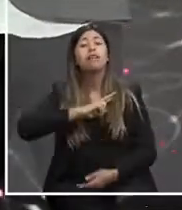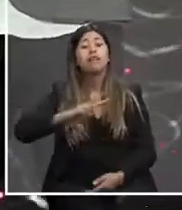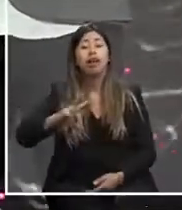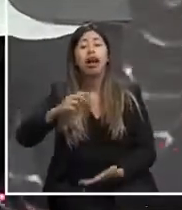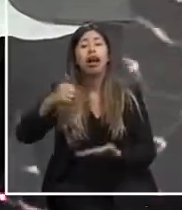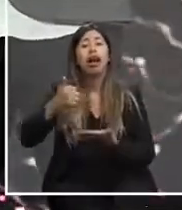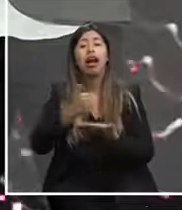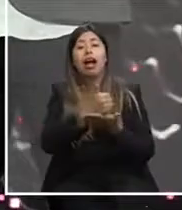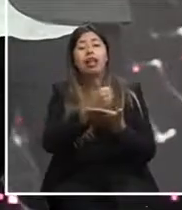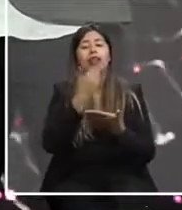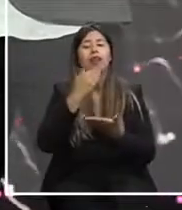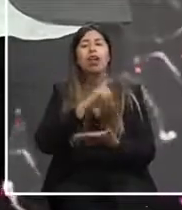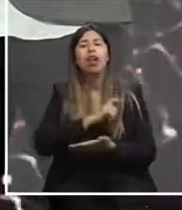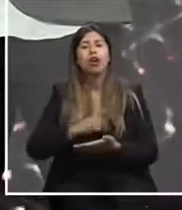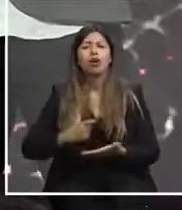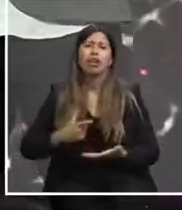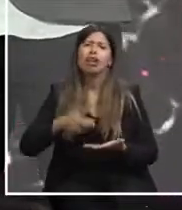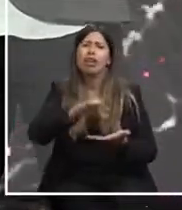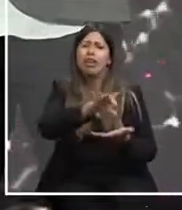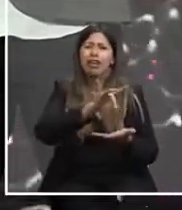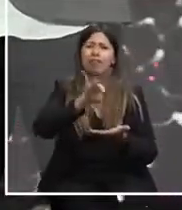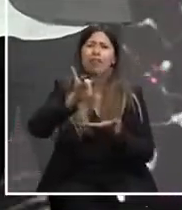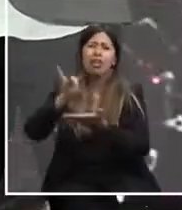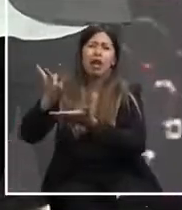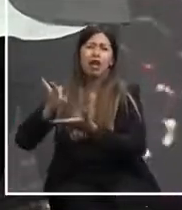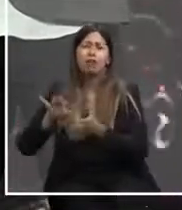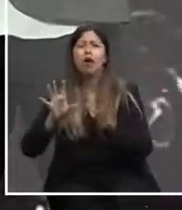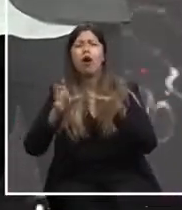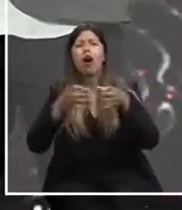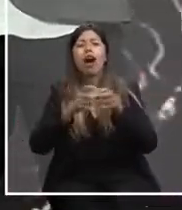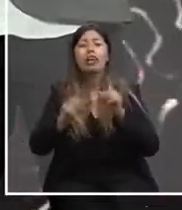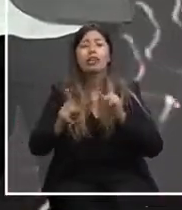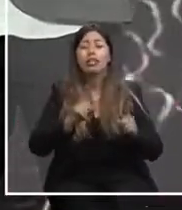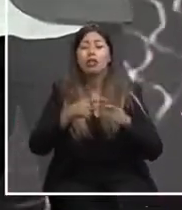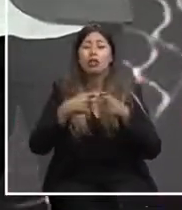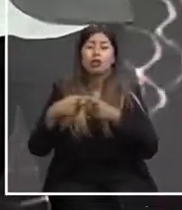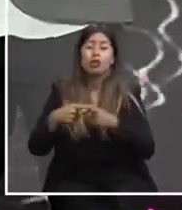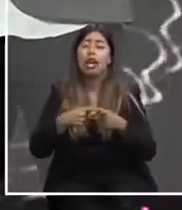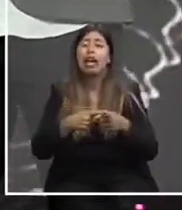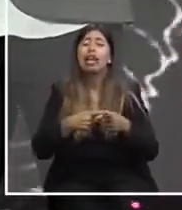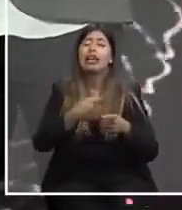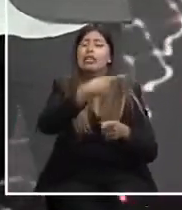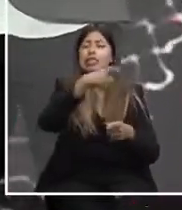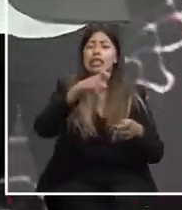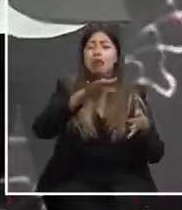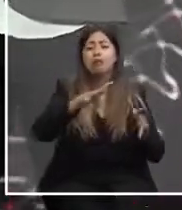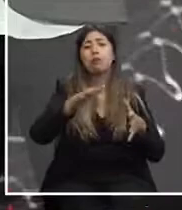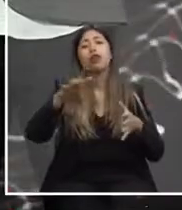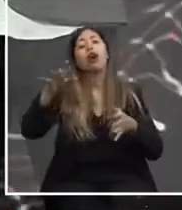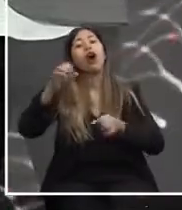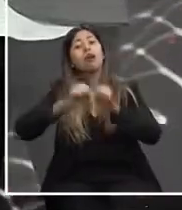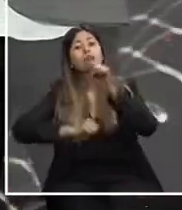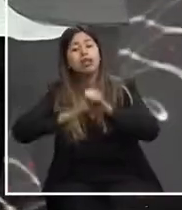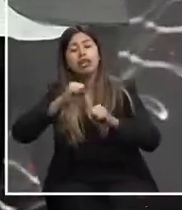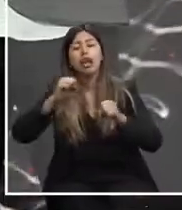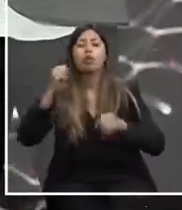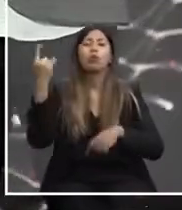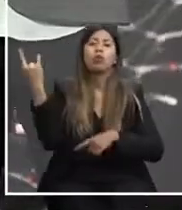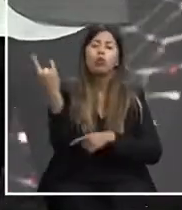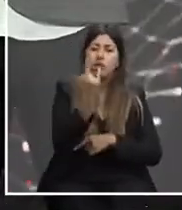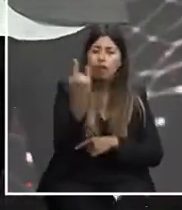gobernador. Invitamos a todas las organizaciones sociales, cerca de 100, a las universidades, a los empresarios, a los del puerto, a